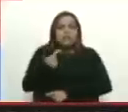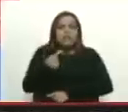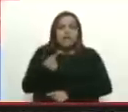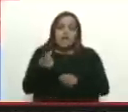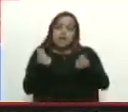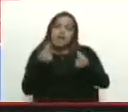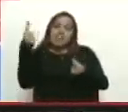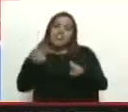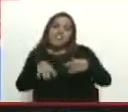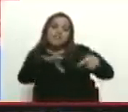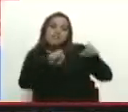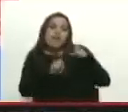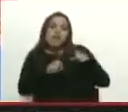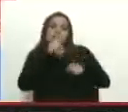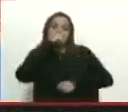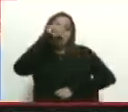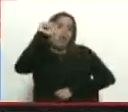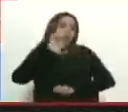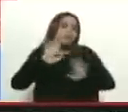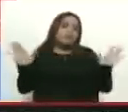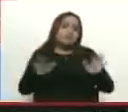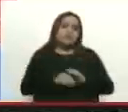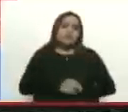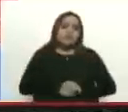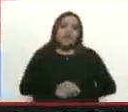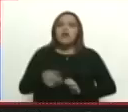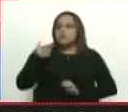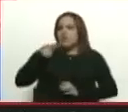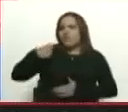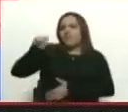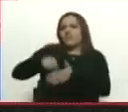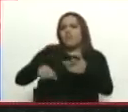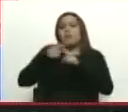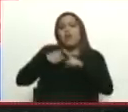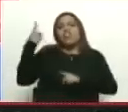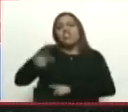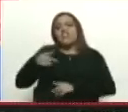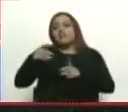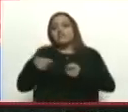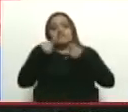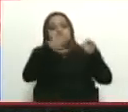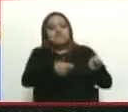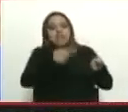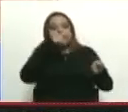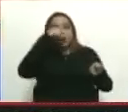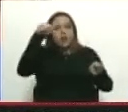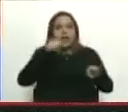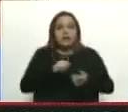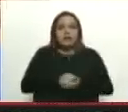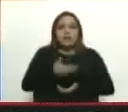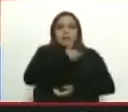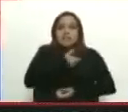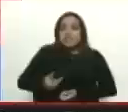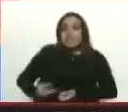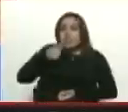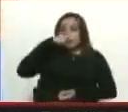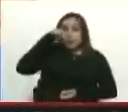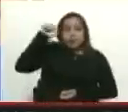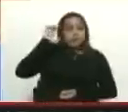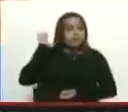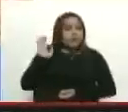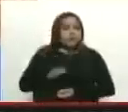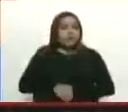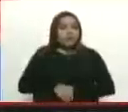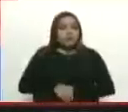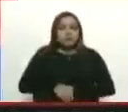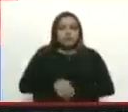Nicolás. Que ellos estaban de acuerdo, que firmaba, pero que la plata no tenía que conseguirlo ellos. Que la plata tenía que conseguirla el presidente Nicolás Maduro. La plata